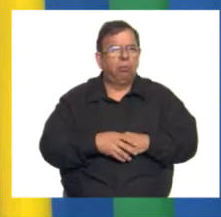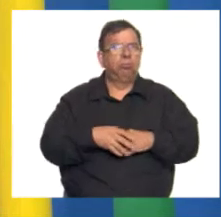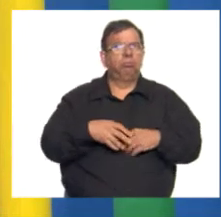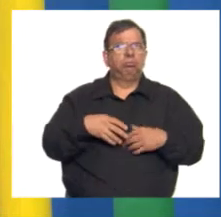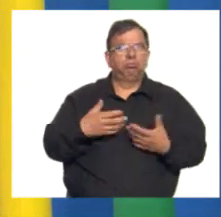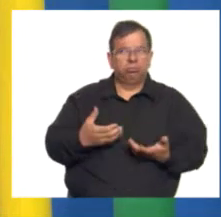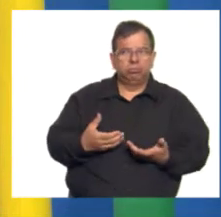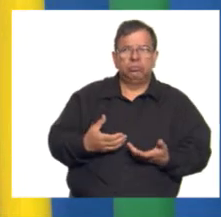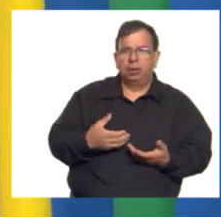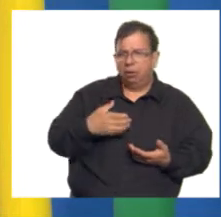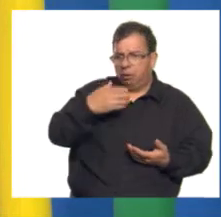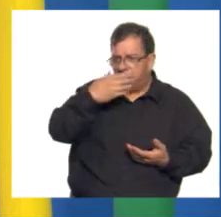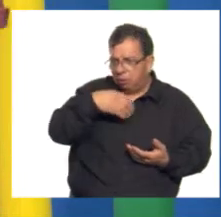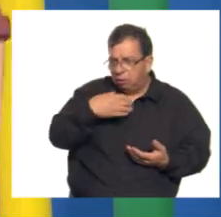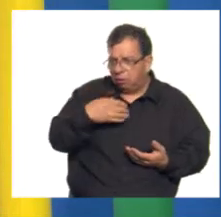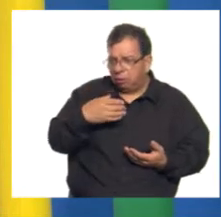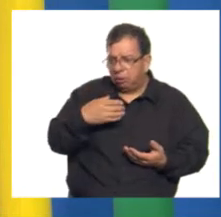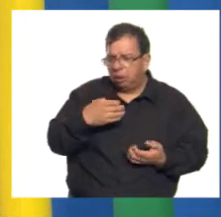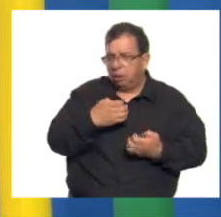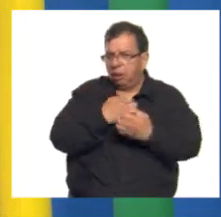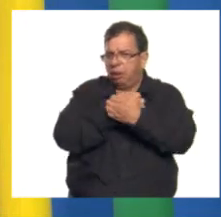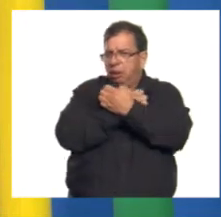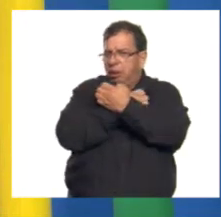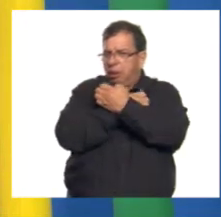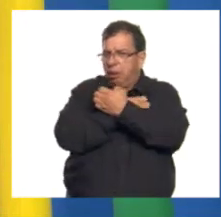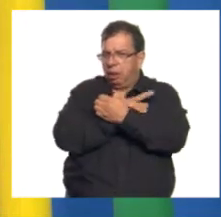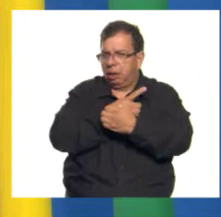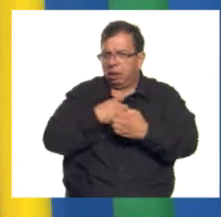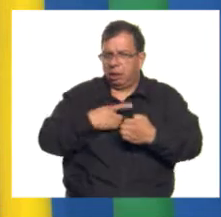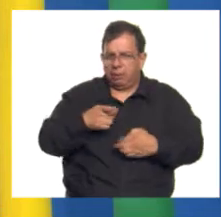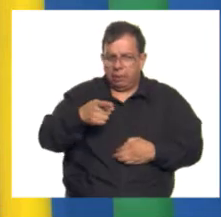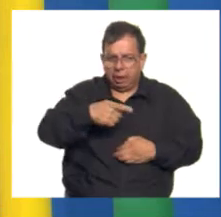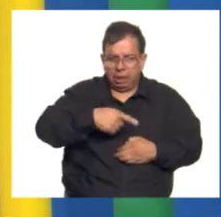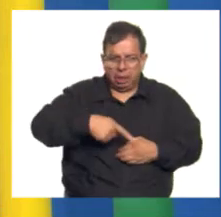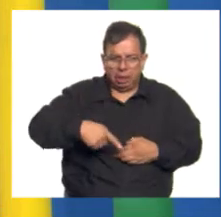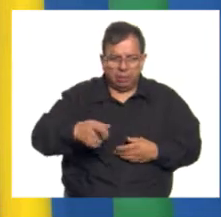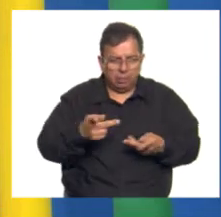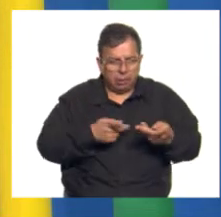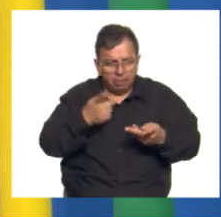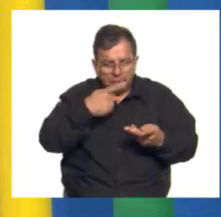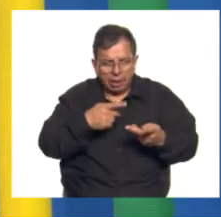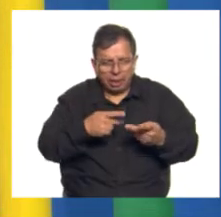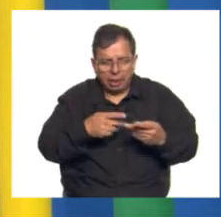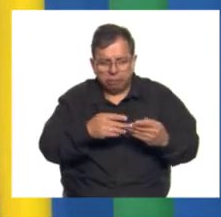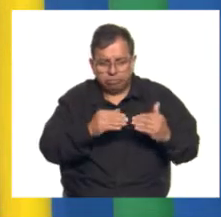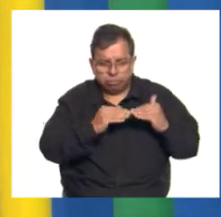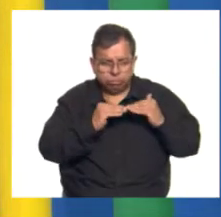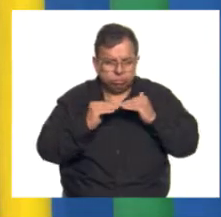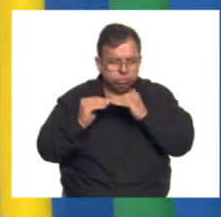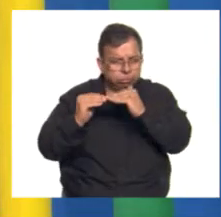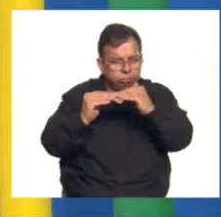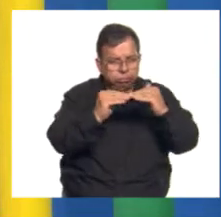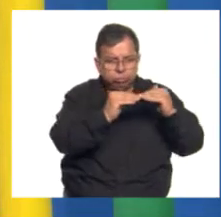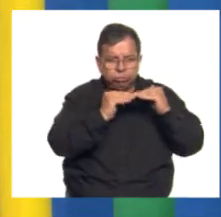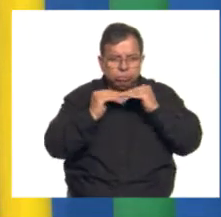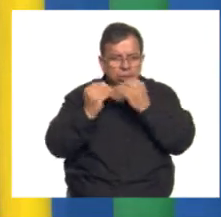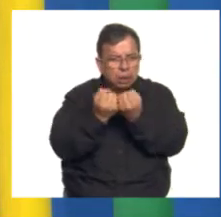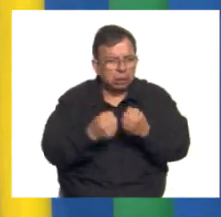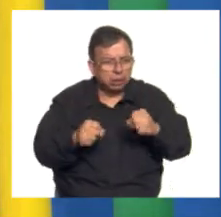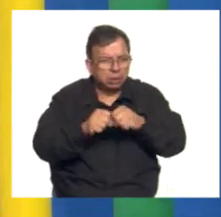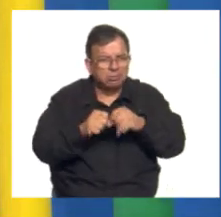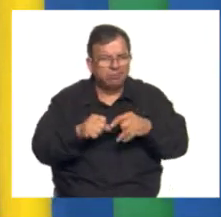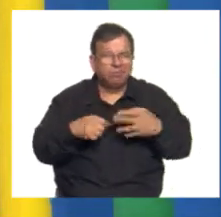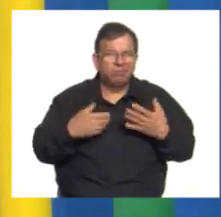en serio la idea de que la educación debía crear las condiciones para la igualdad de toda la sociedad.